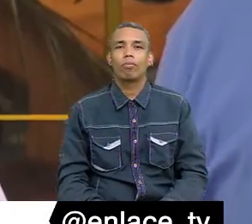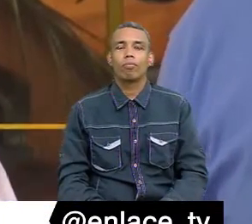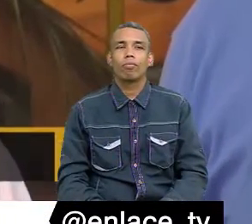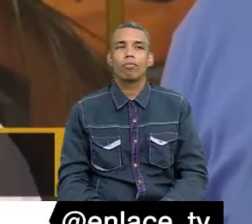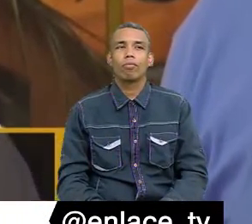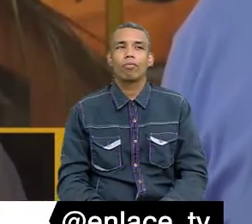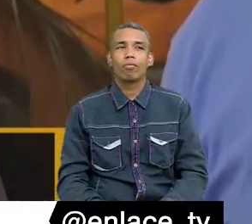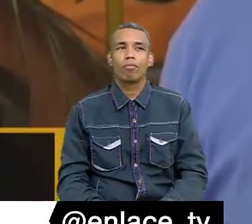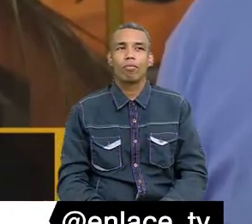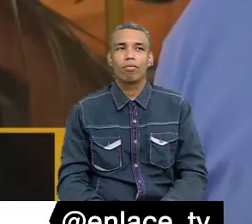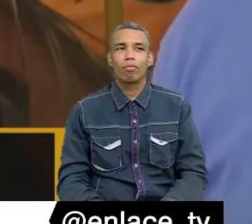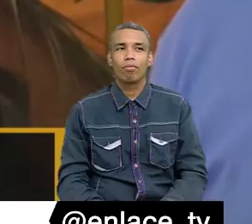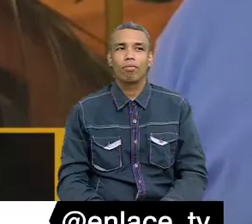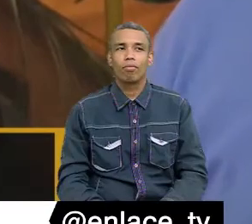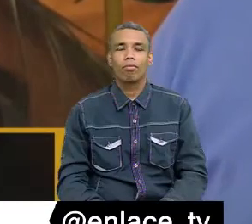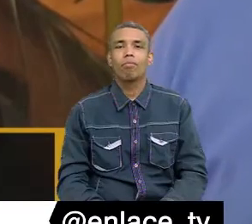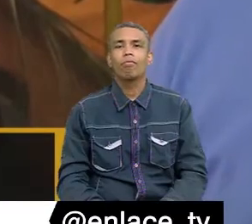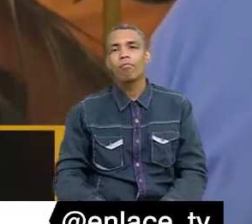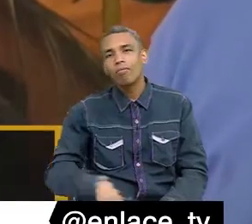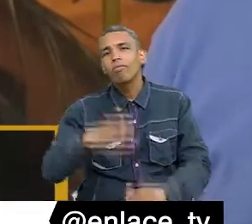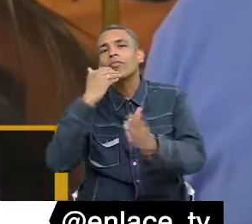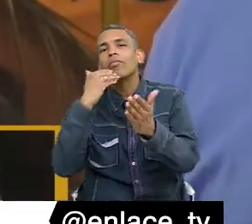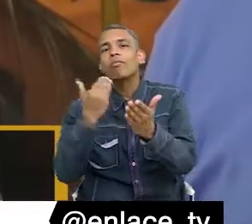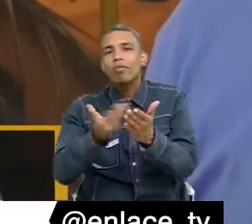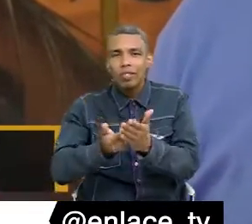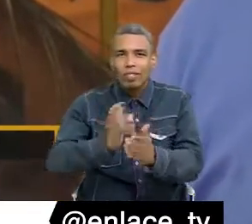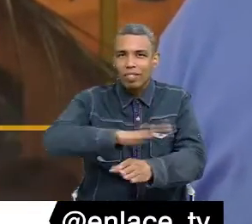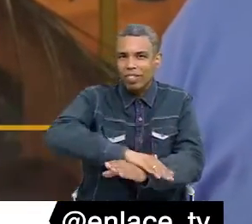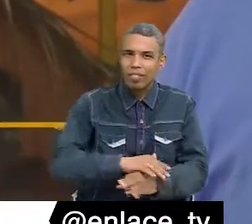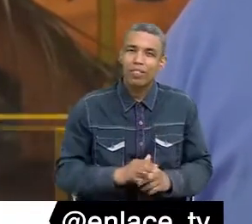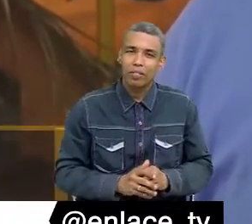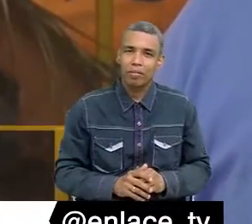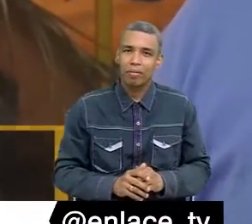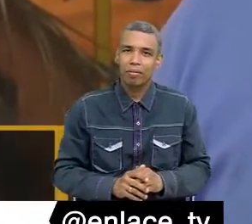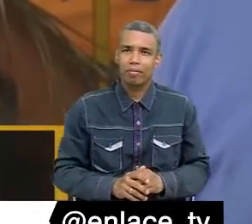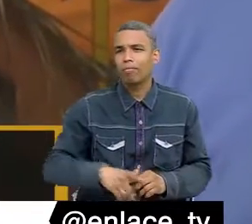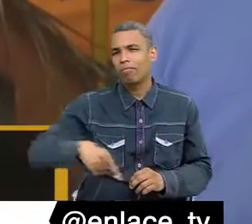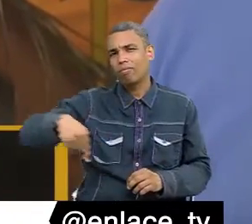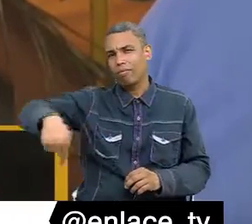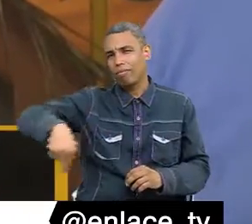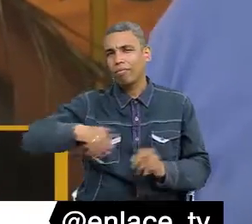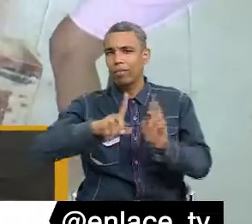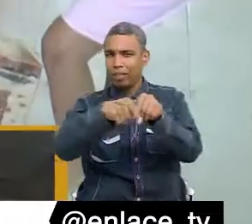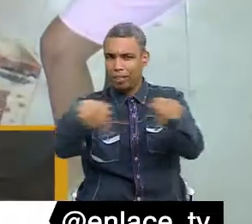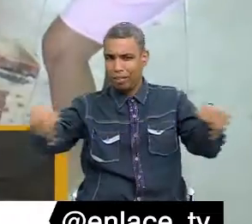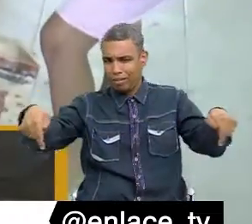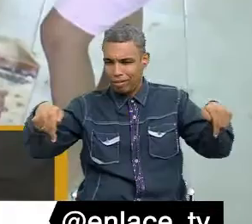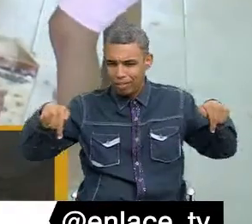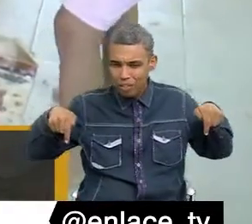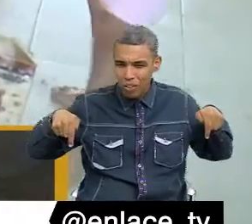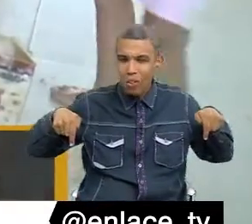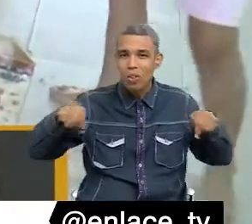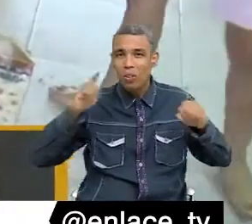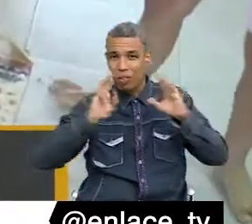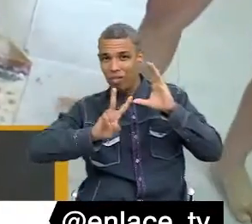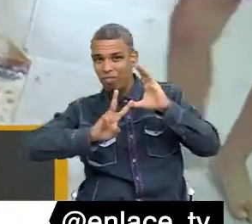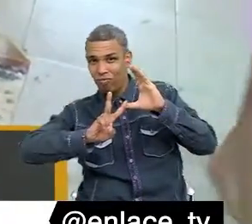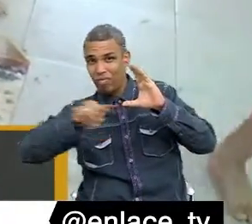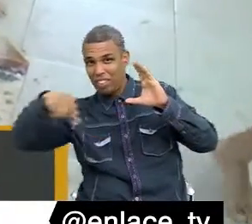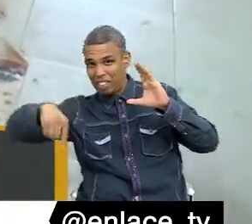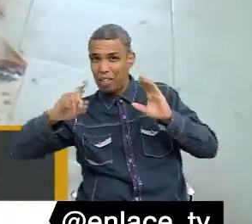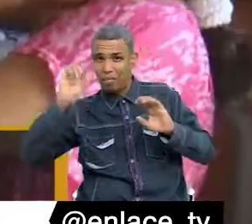Hola, buenas tardes. A esta hora los saludo desde la ludoteca Naves La Tora, ubicada en el Centro de Convivencia Ciudadana, en la Comuna